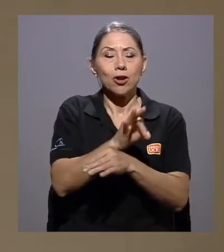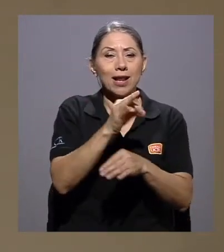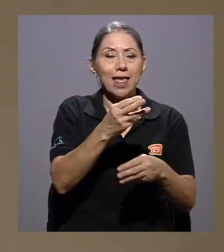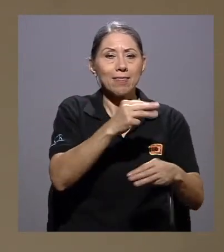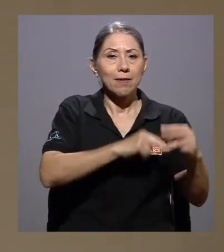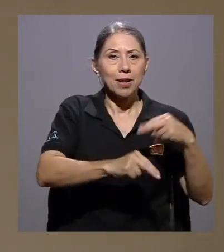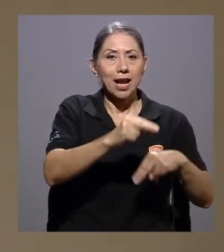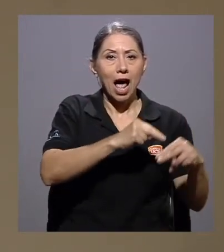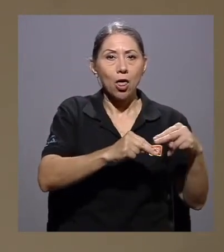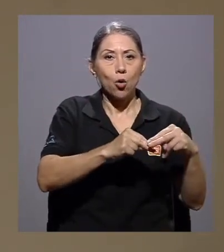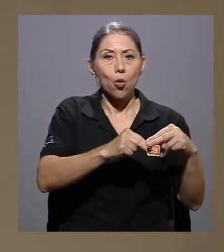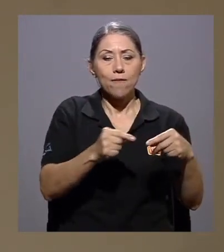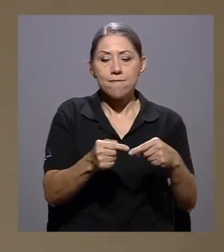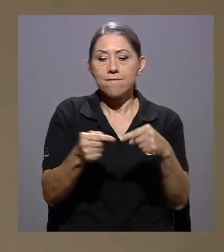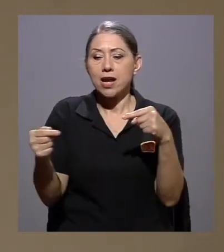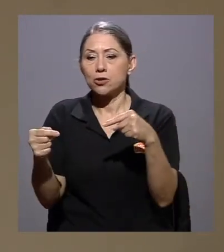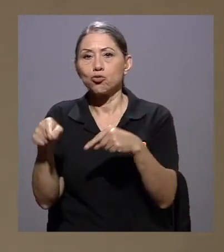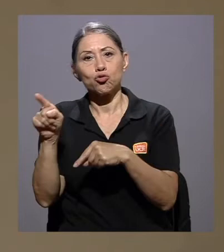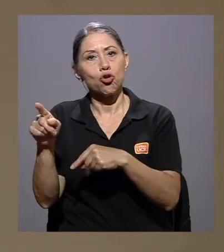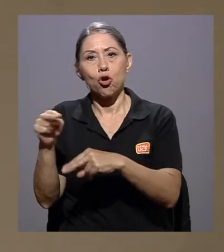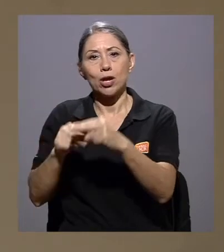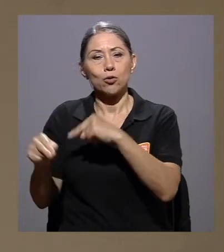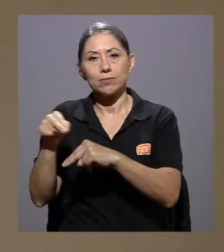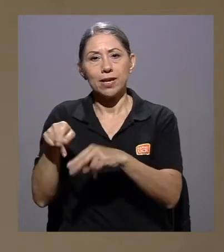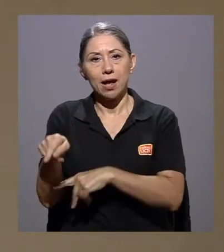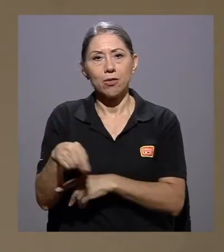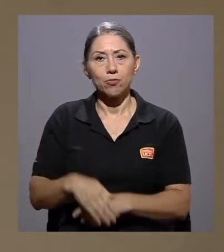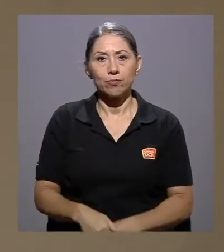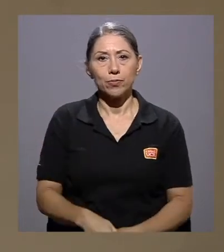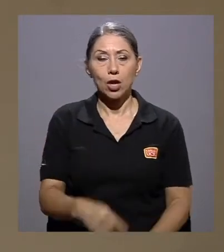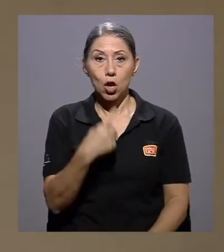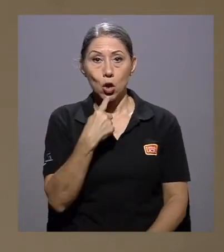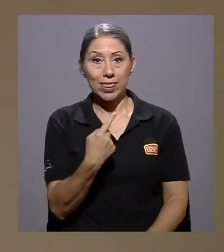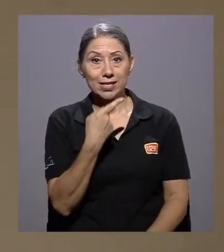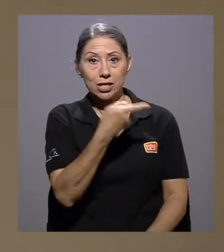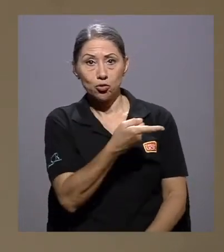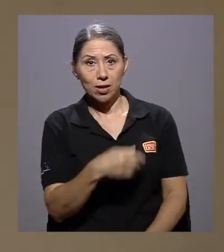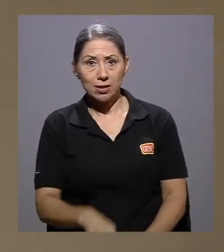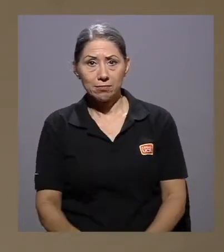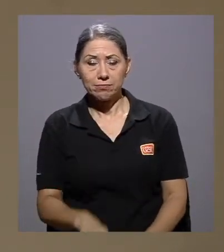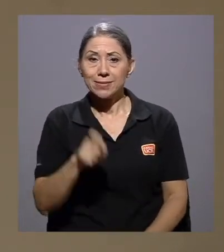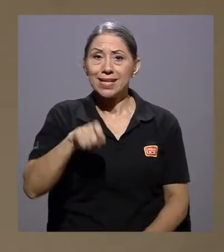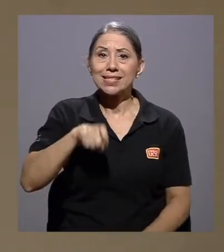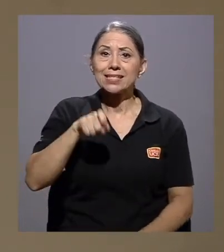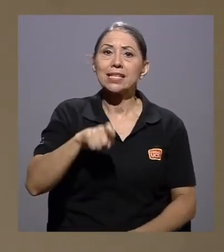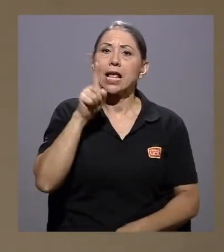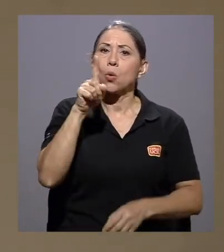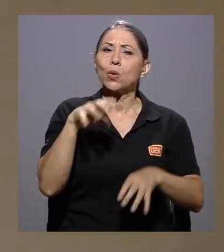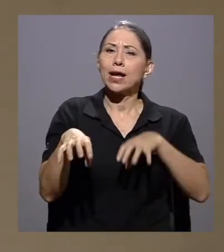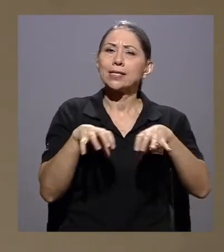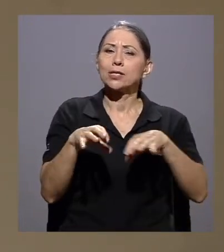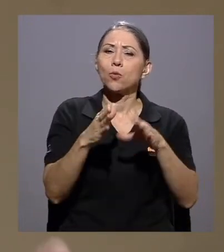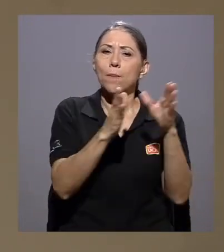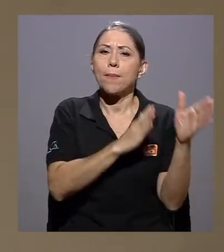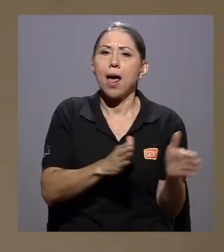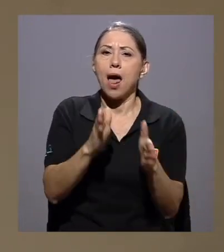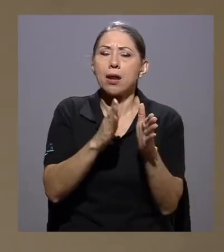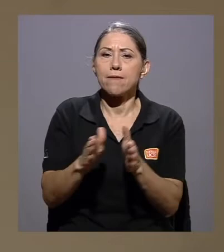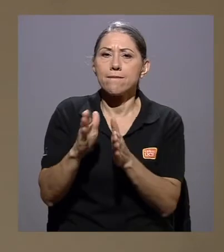versus lo que no es mercado. Y eso que Jonathan indica ocupa un ejercicio planificado, y la